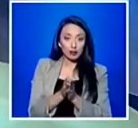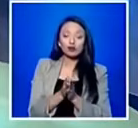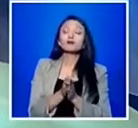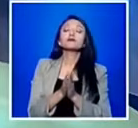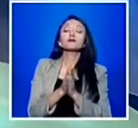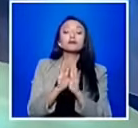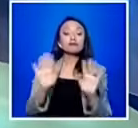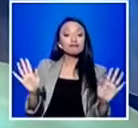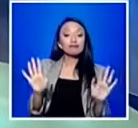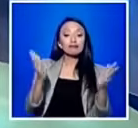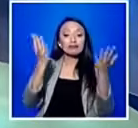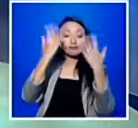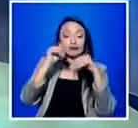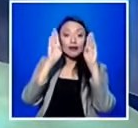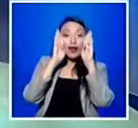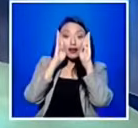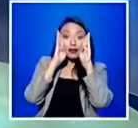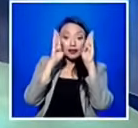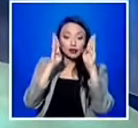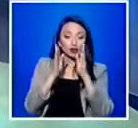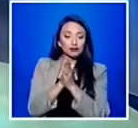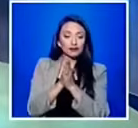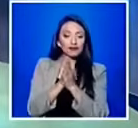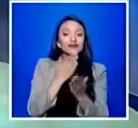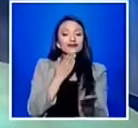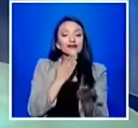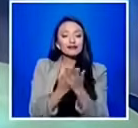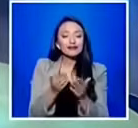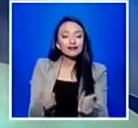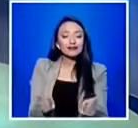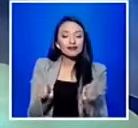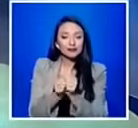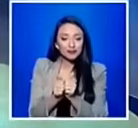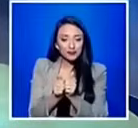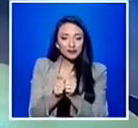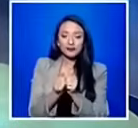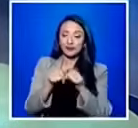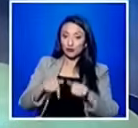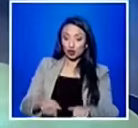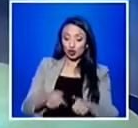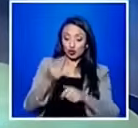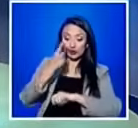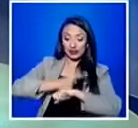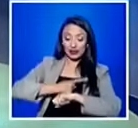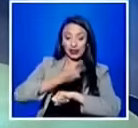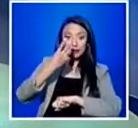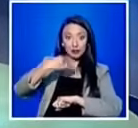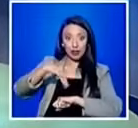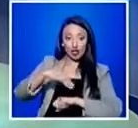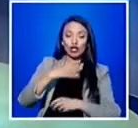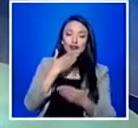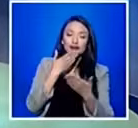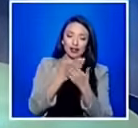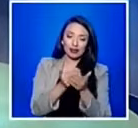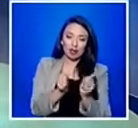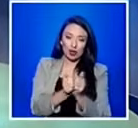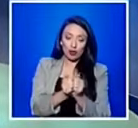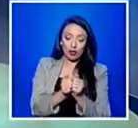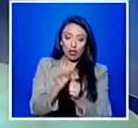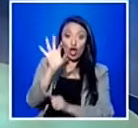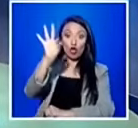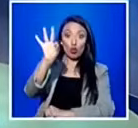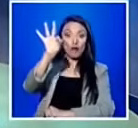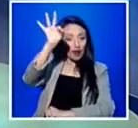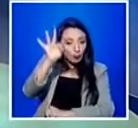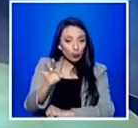Policía Nacional, así que a estar muy atentos. Gracias por habernos acompañado, queridos vecinos, queridos televidentes, como cada mañana, son las 9